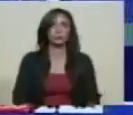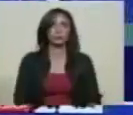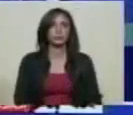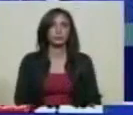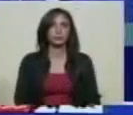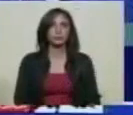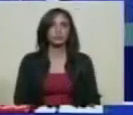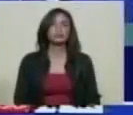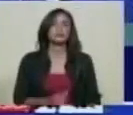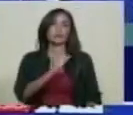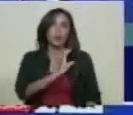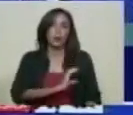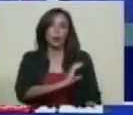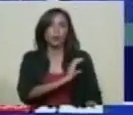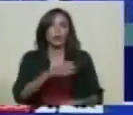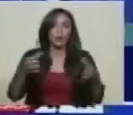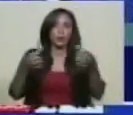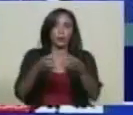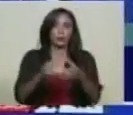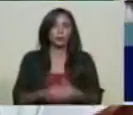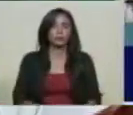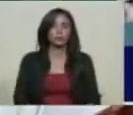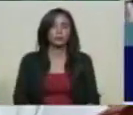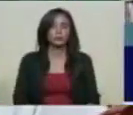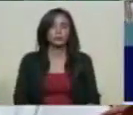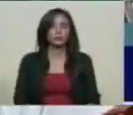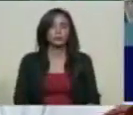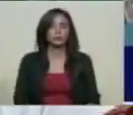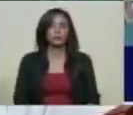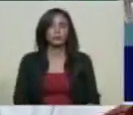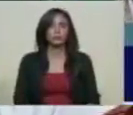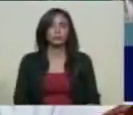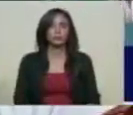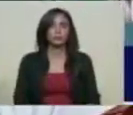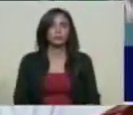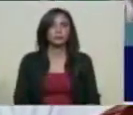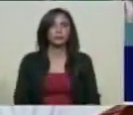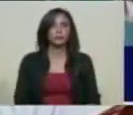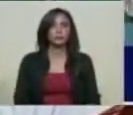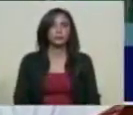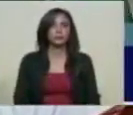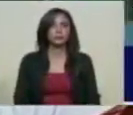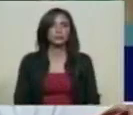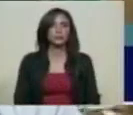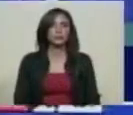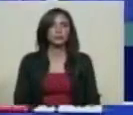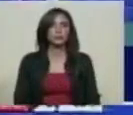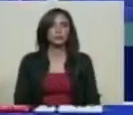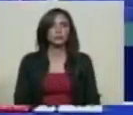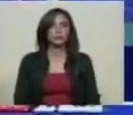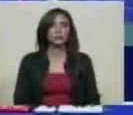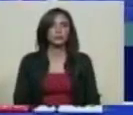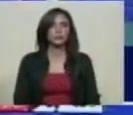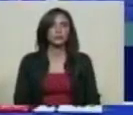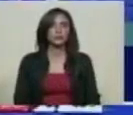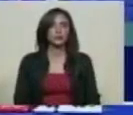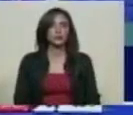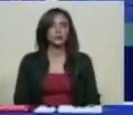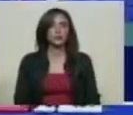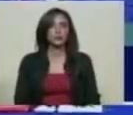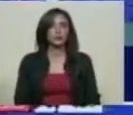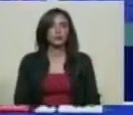Comisionados de la OVE y comisionada de Cultura. Ernesto, Cultura.